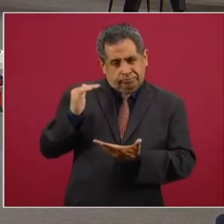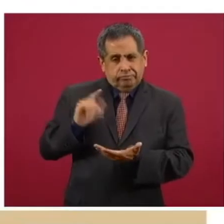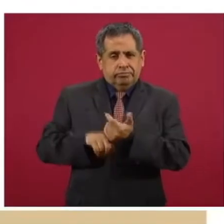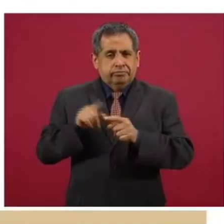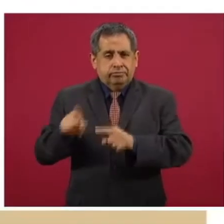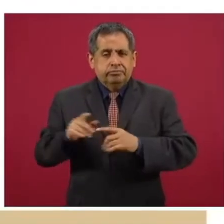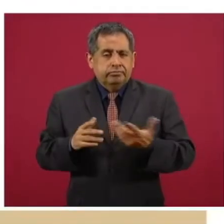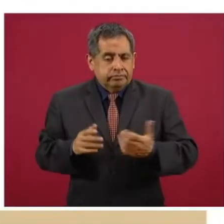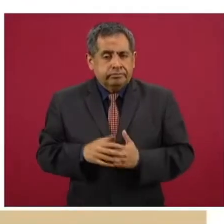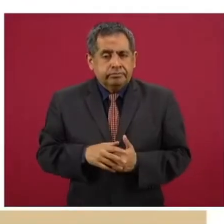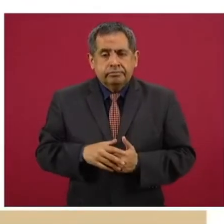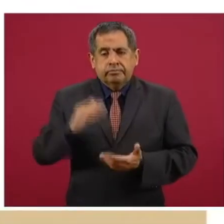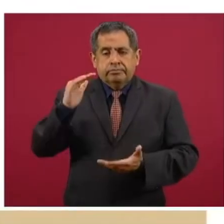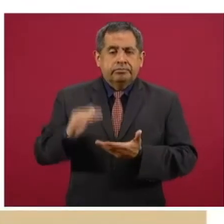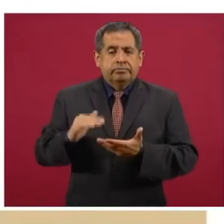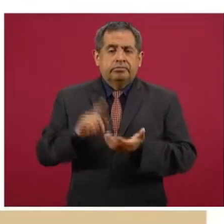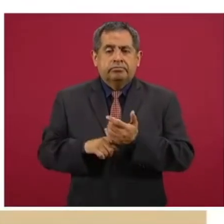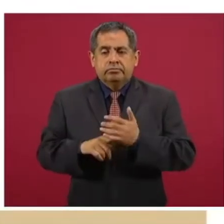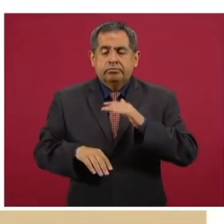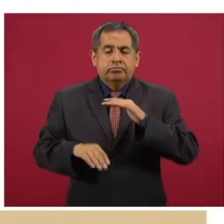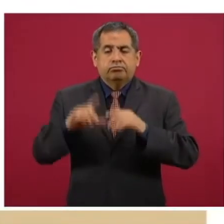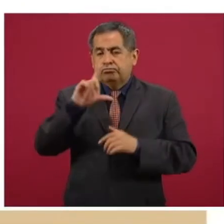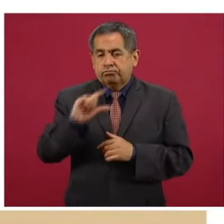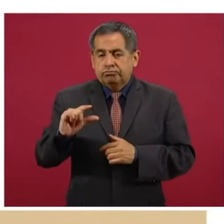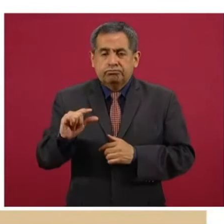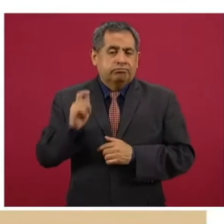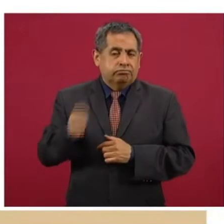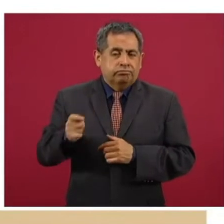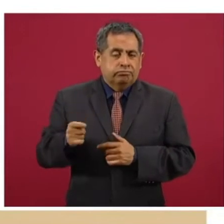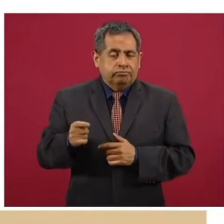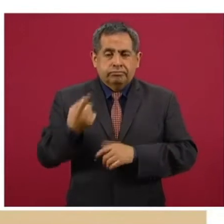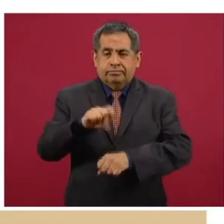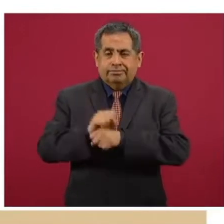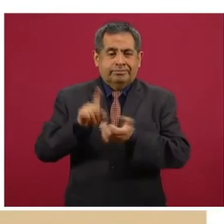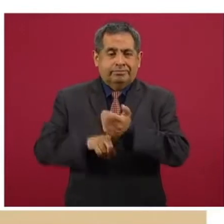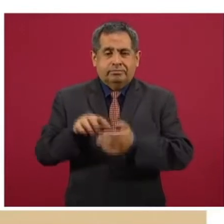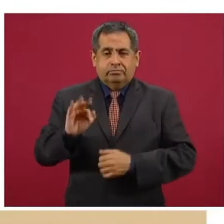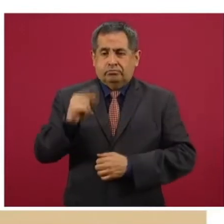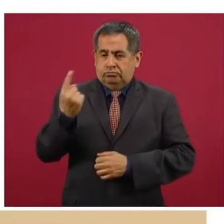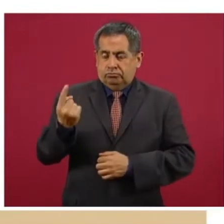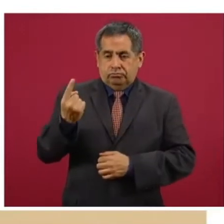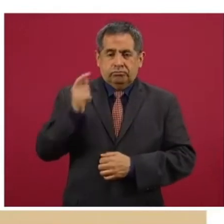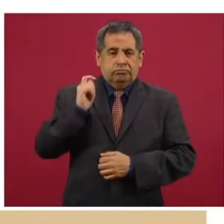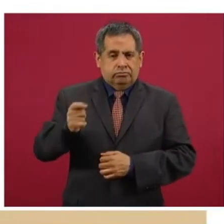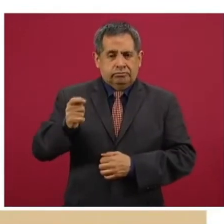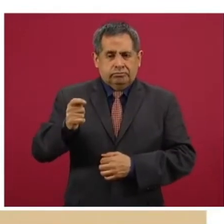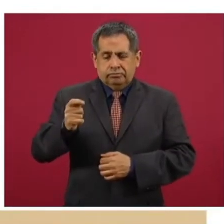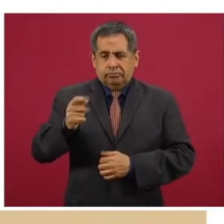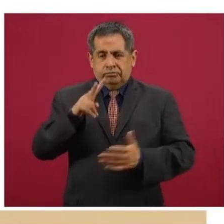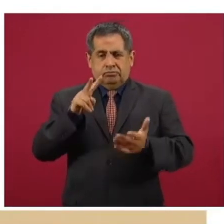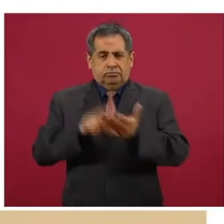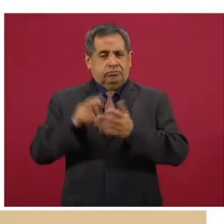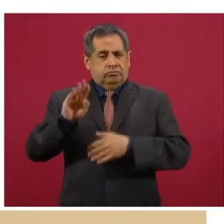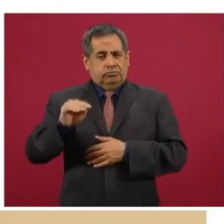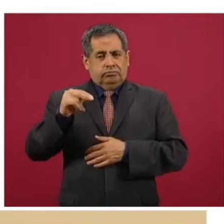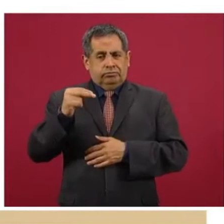roja, y llegó a un mínimo que es exactamente en la semana 41 de